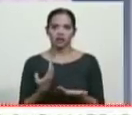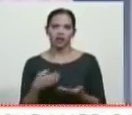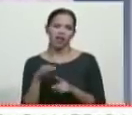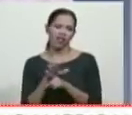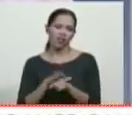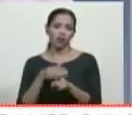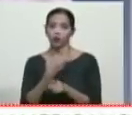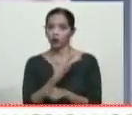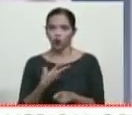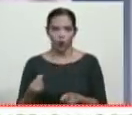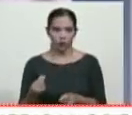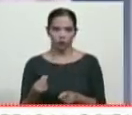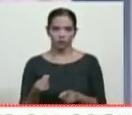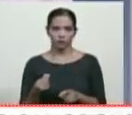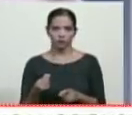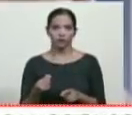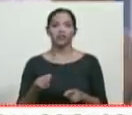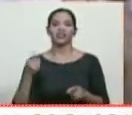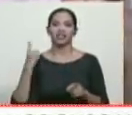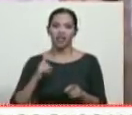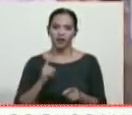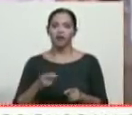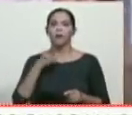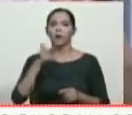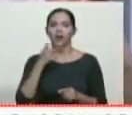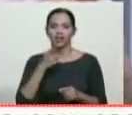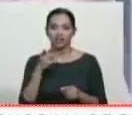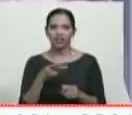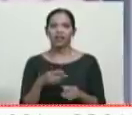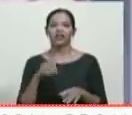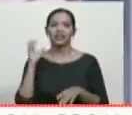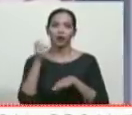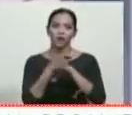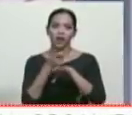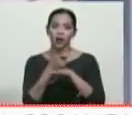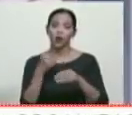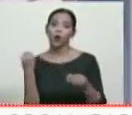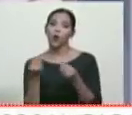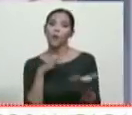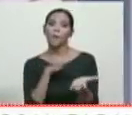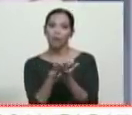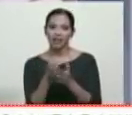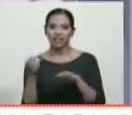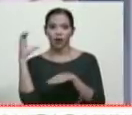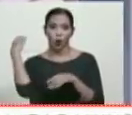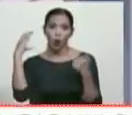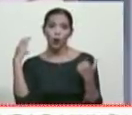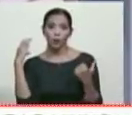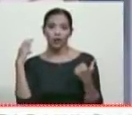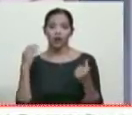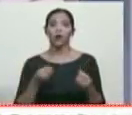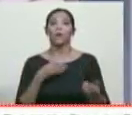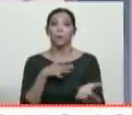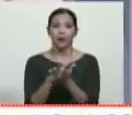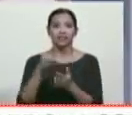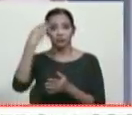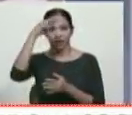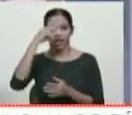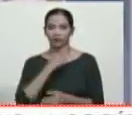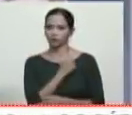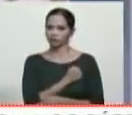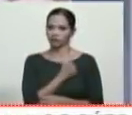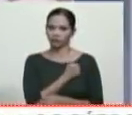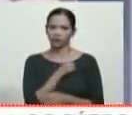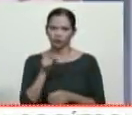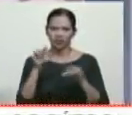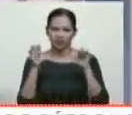es que sea una política de Estado como pasa en Colombia, como pasa lamentablemente en México. ¿Tú me entiendes? Eso sí